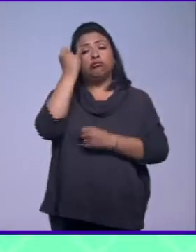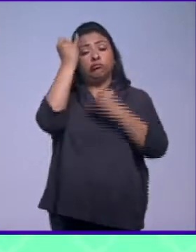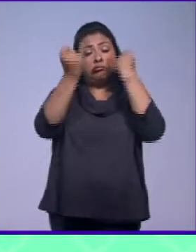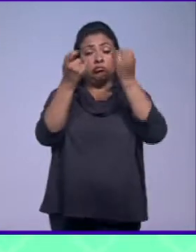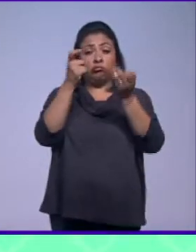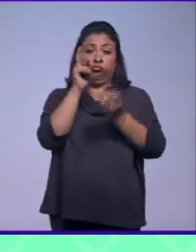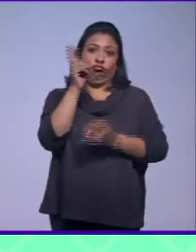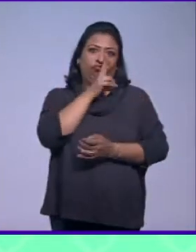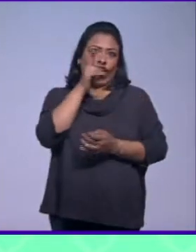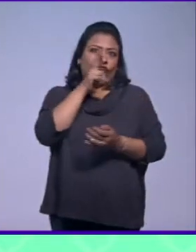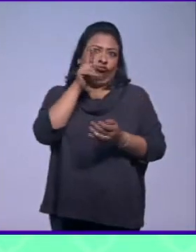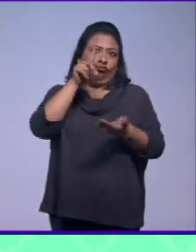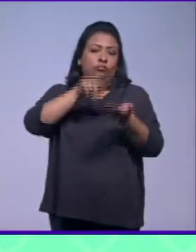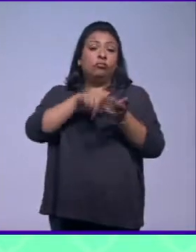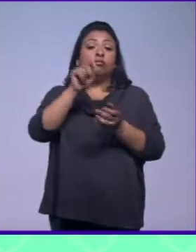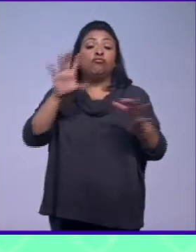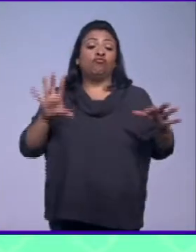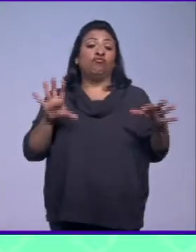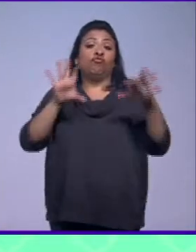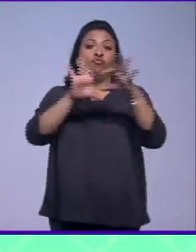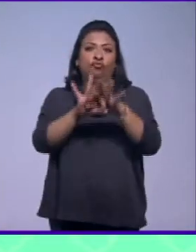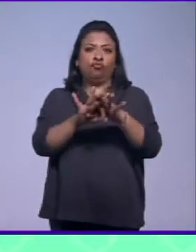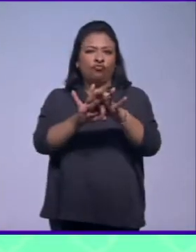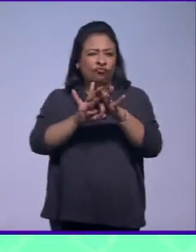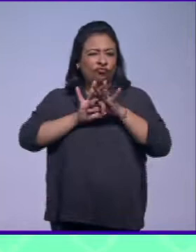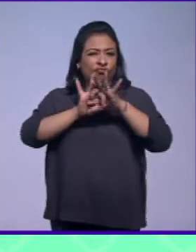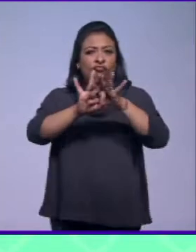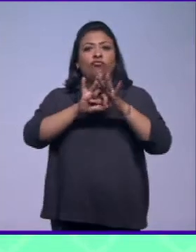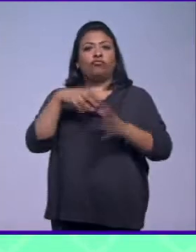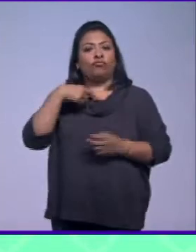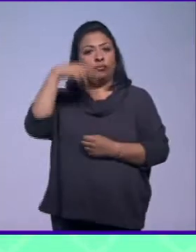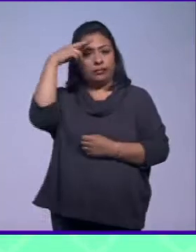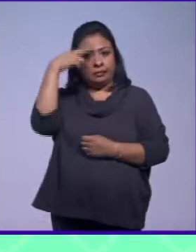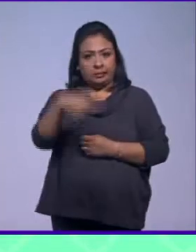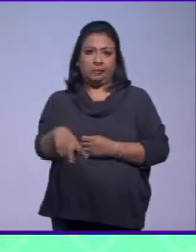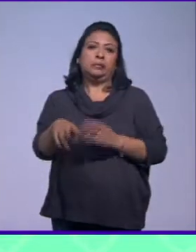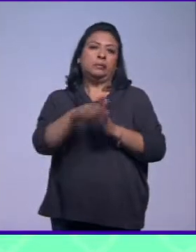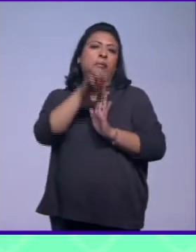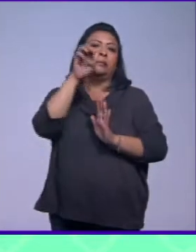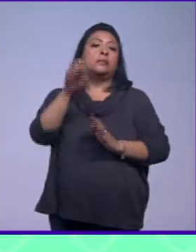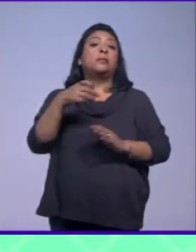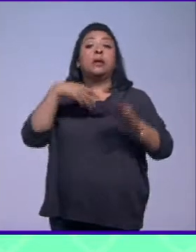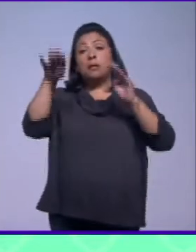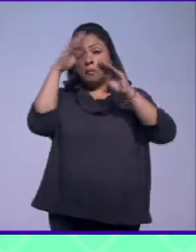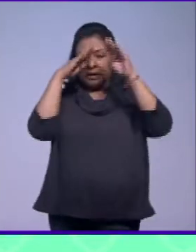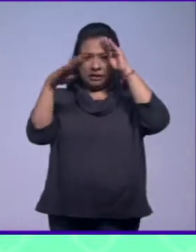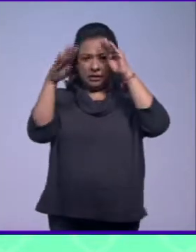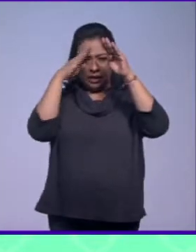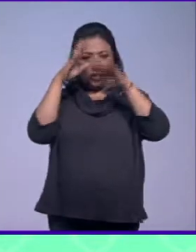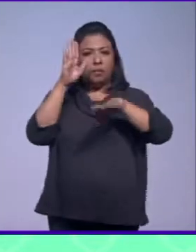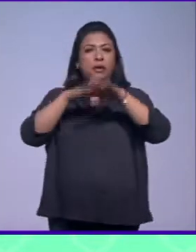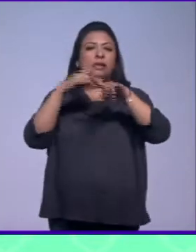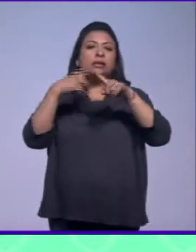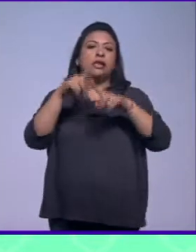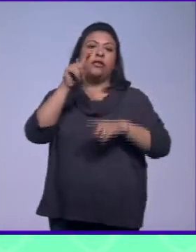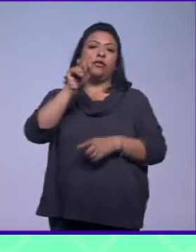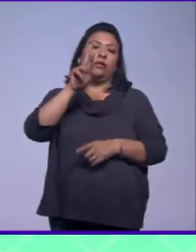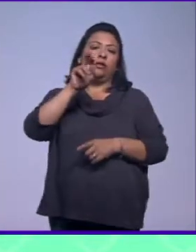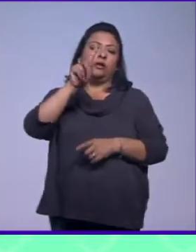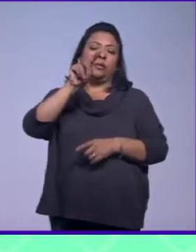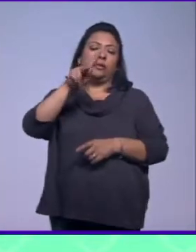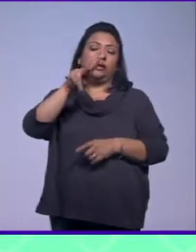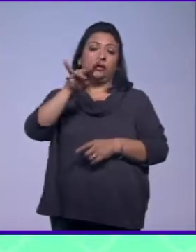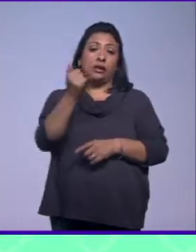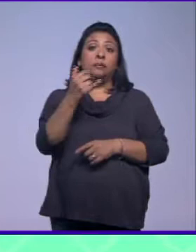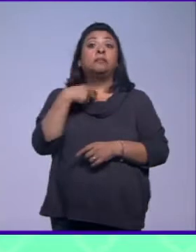supuesto y además con vínculos muy cercanos a mexico como es el caso de los pensadores y de manera particular trotsky así es